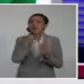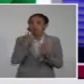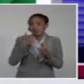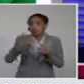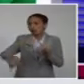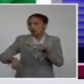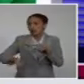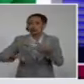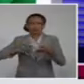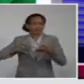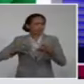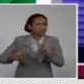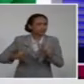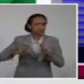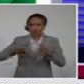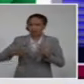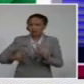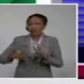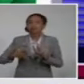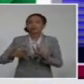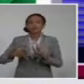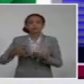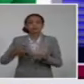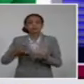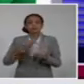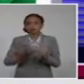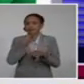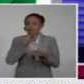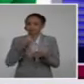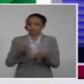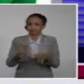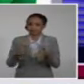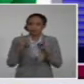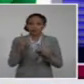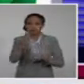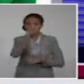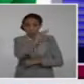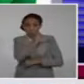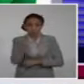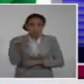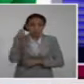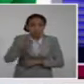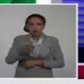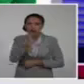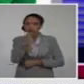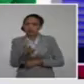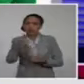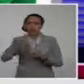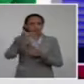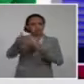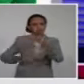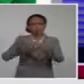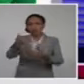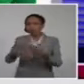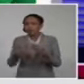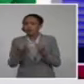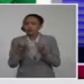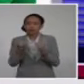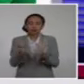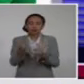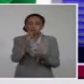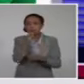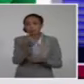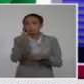en su evolución, reitero, no obstante los protocolos de tratamiento aplicados, y en un momento